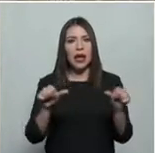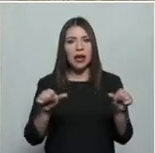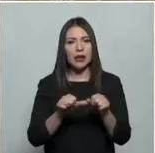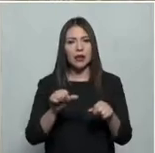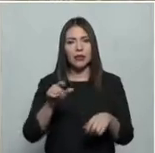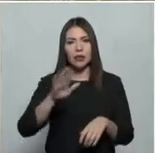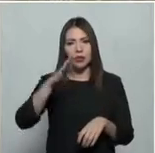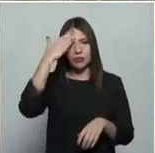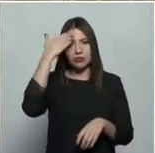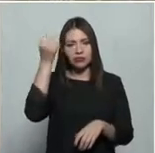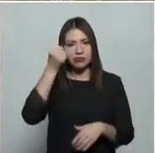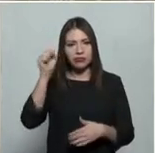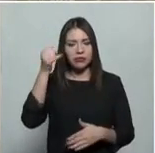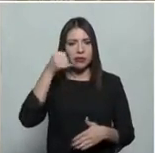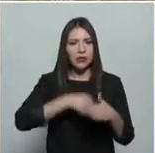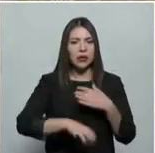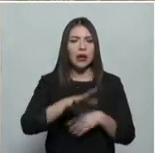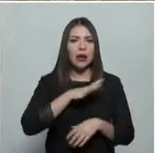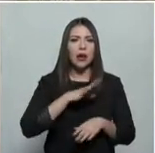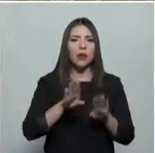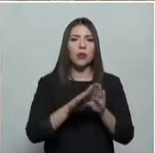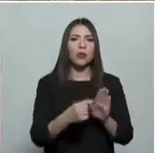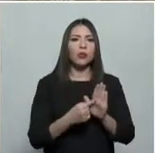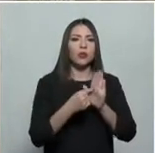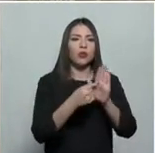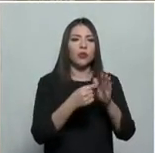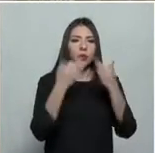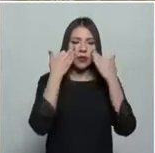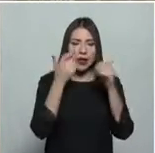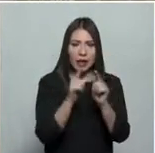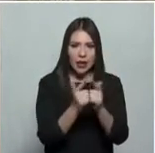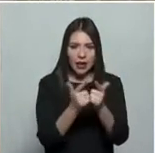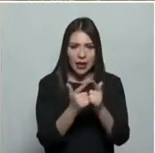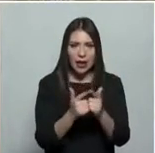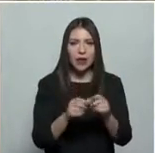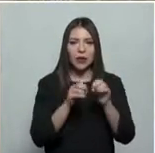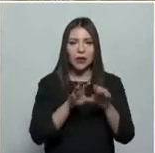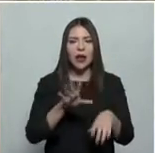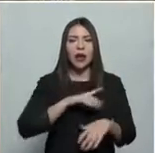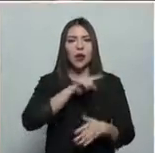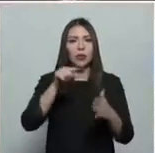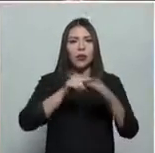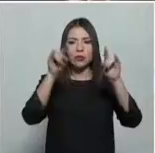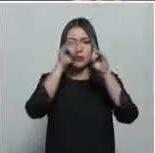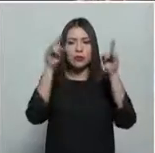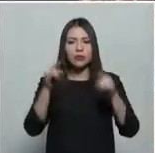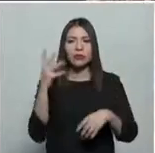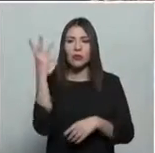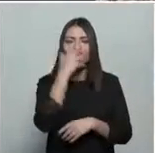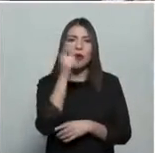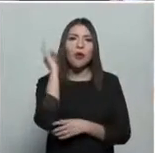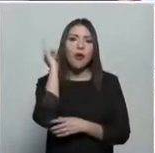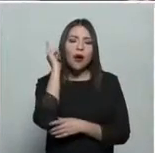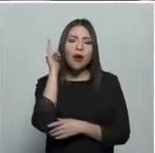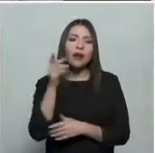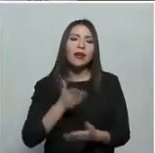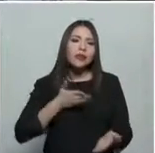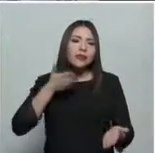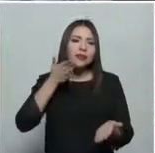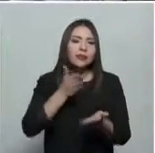ellos van a tener más de 50 presentaciones editoriales, tienen un stand bellísimo que ojalá ustedes puedan visitar